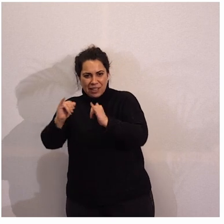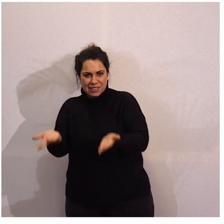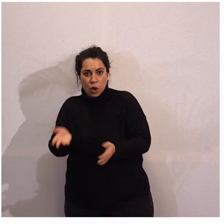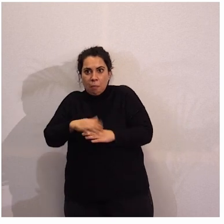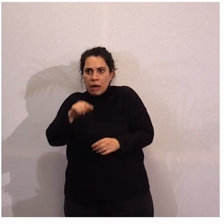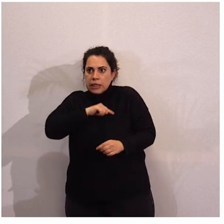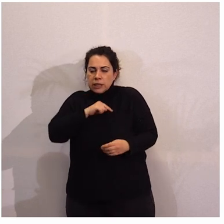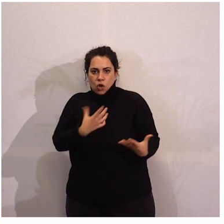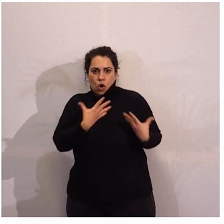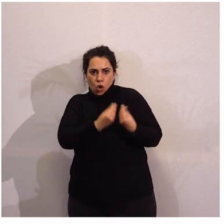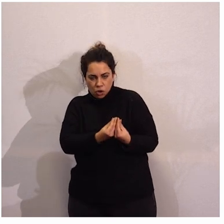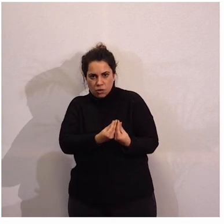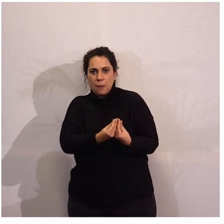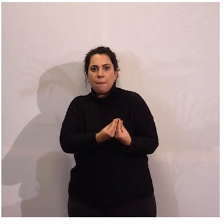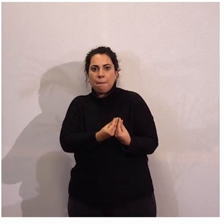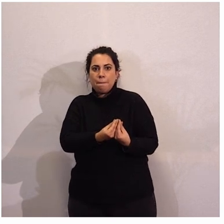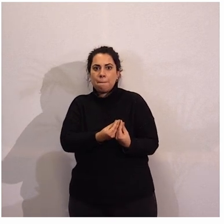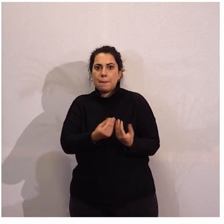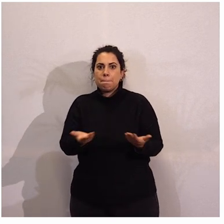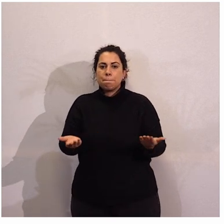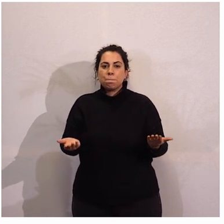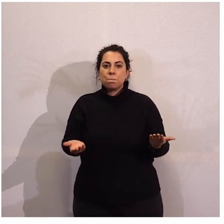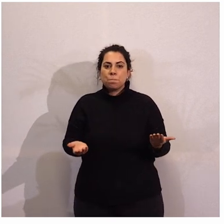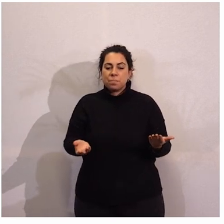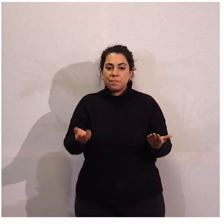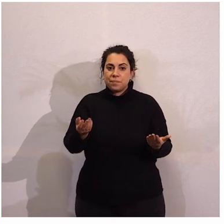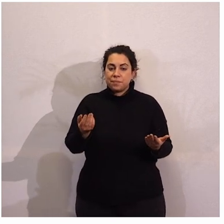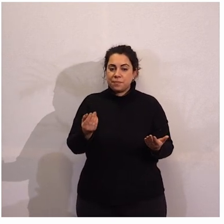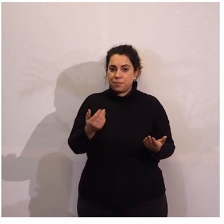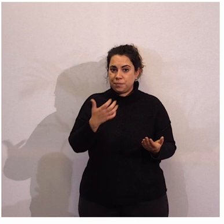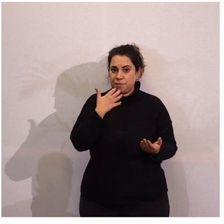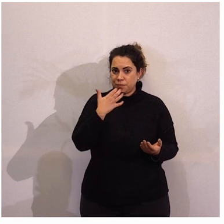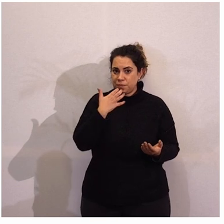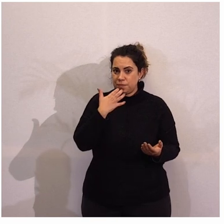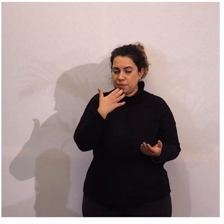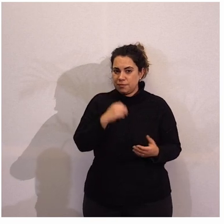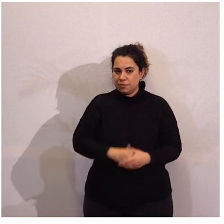sentirse acompañadas. Con bueno, pues dentro del ámbito también pues